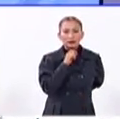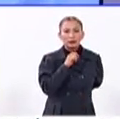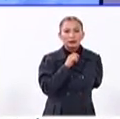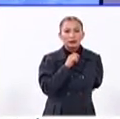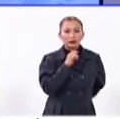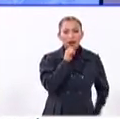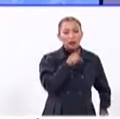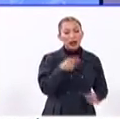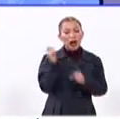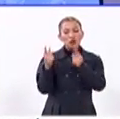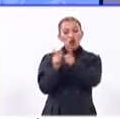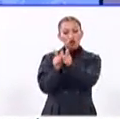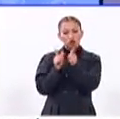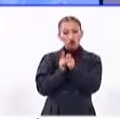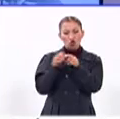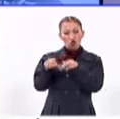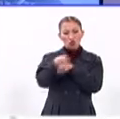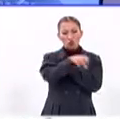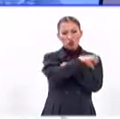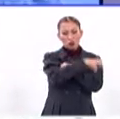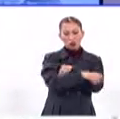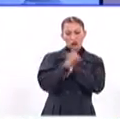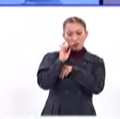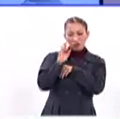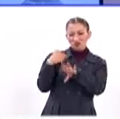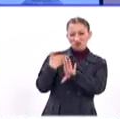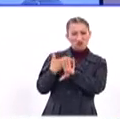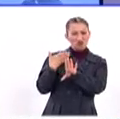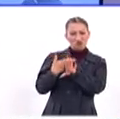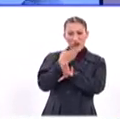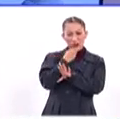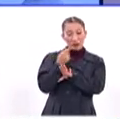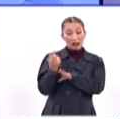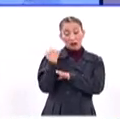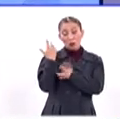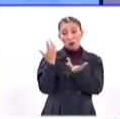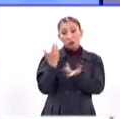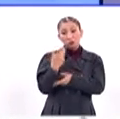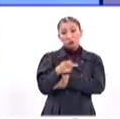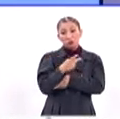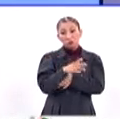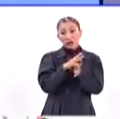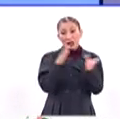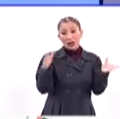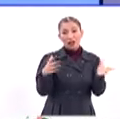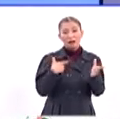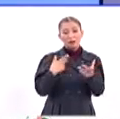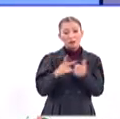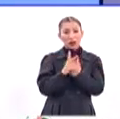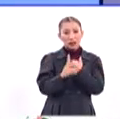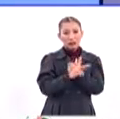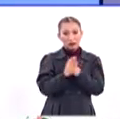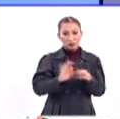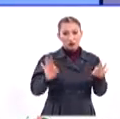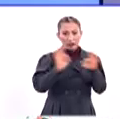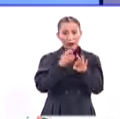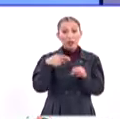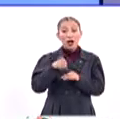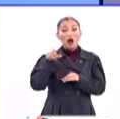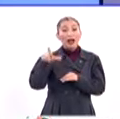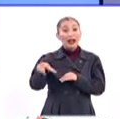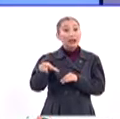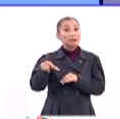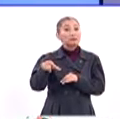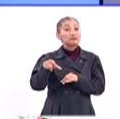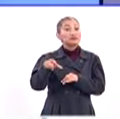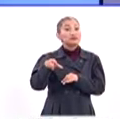de los cuerpos que gobernaban en ese entonces, pues prácticamente las grandes potencias del mundo. No obstante, él